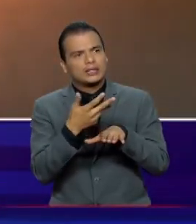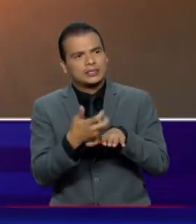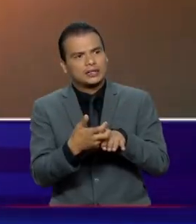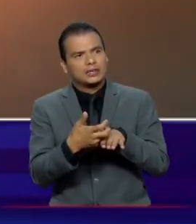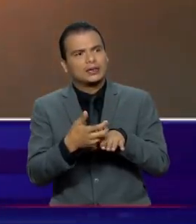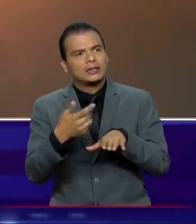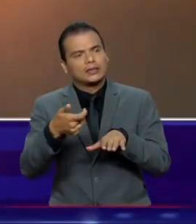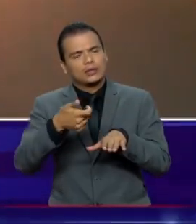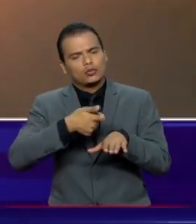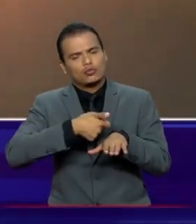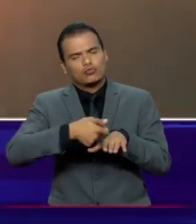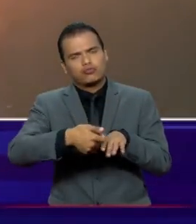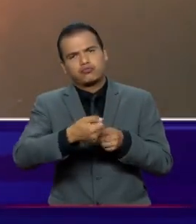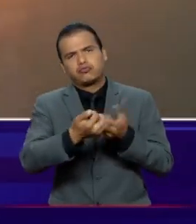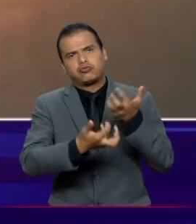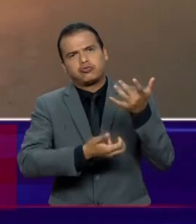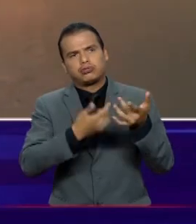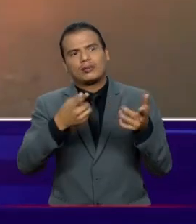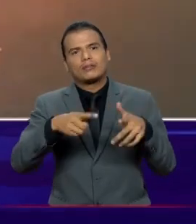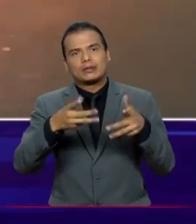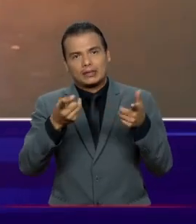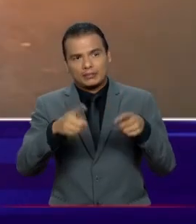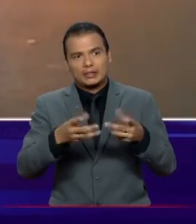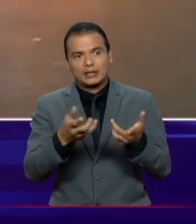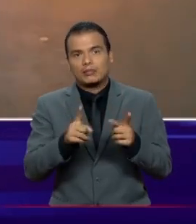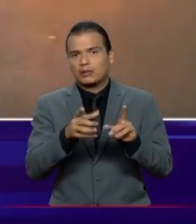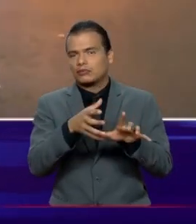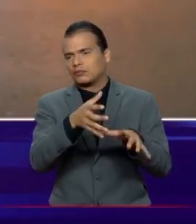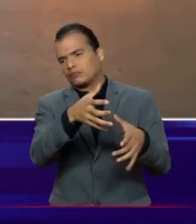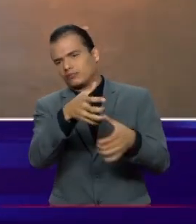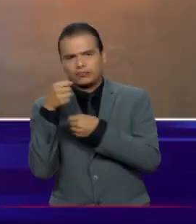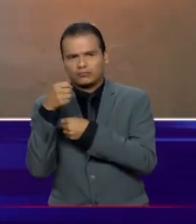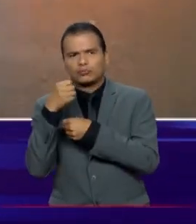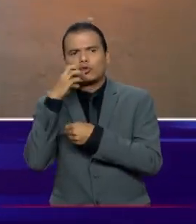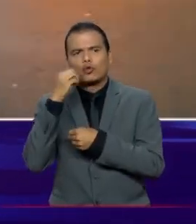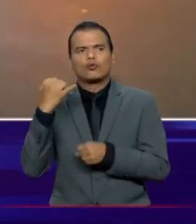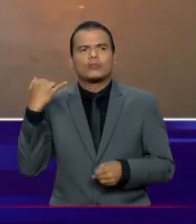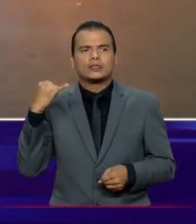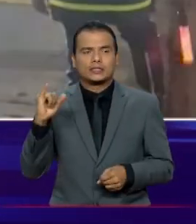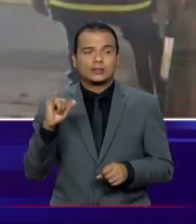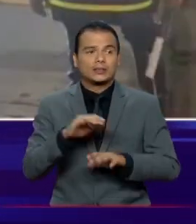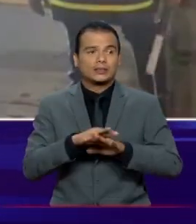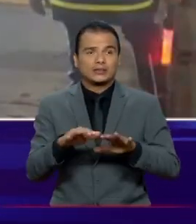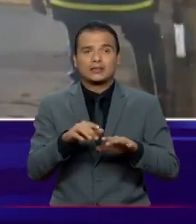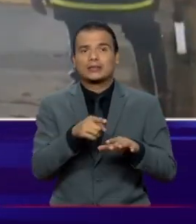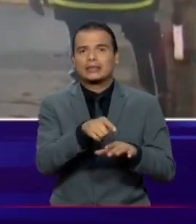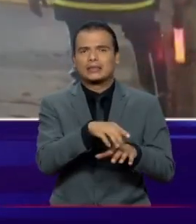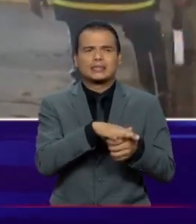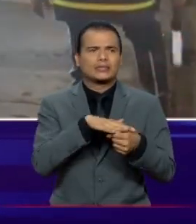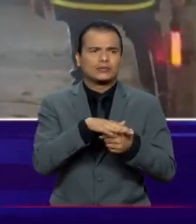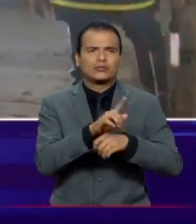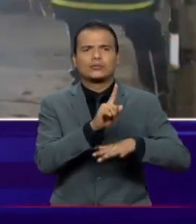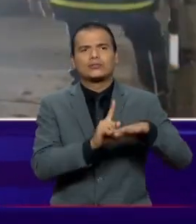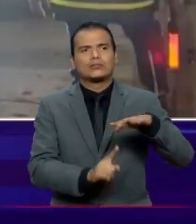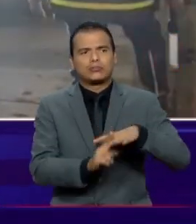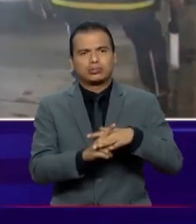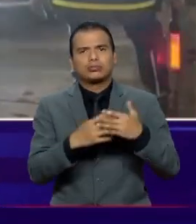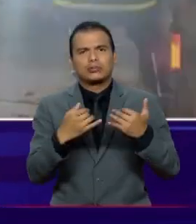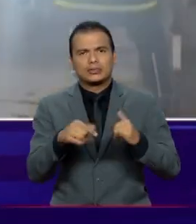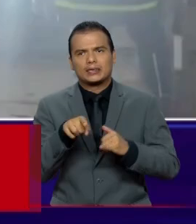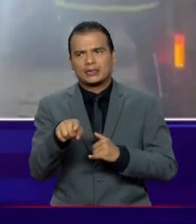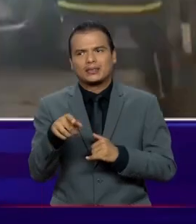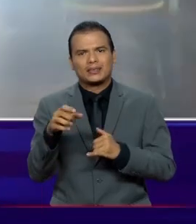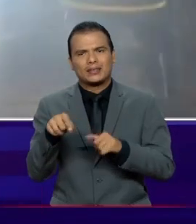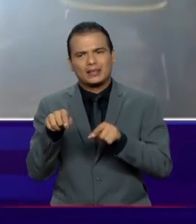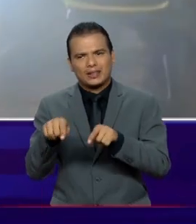intentado prenderles fuego, pero por fortuna lograron detenerlo. Hay que anotar también algo, y es que en medio de este operativo de control se inmovilizaron